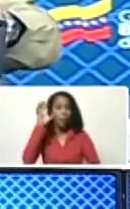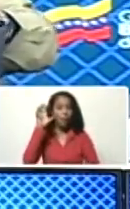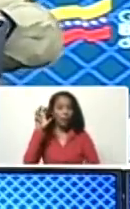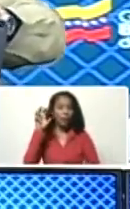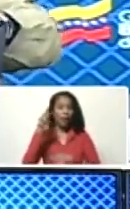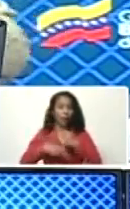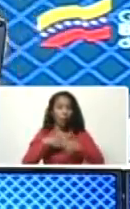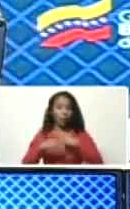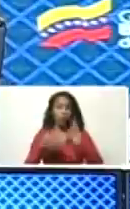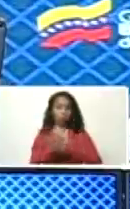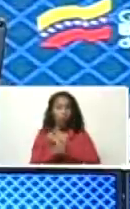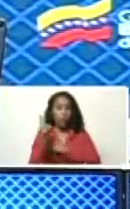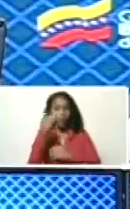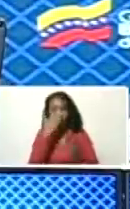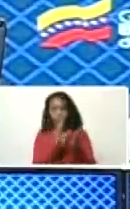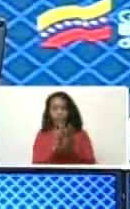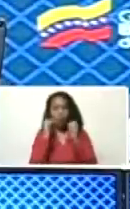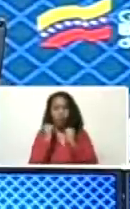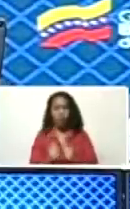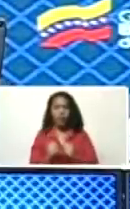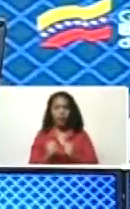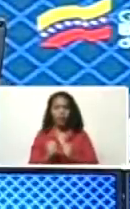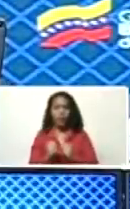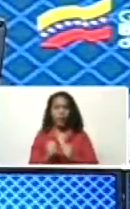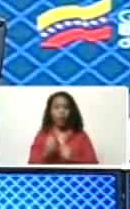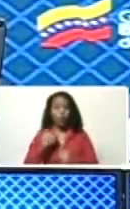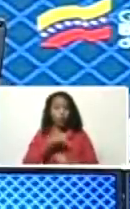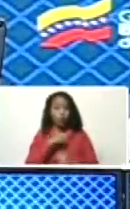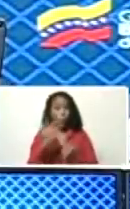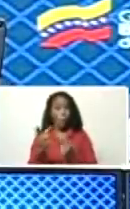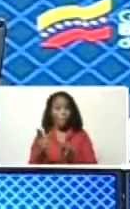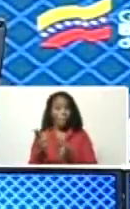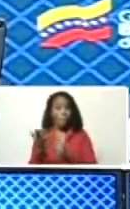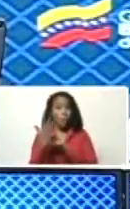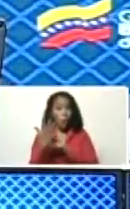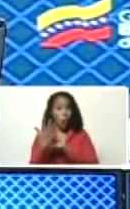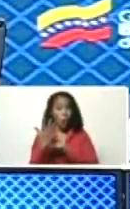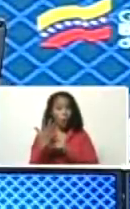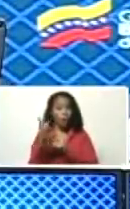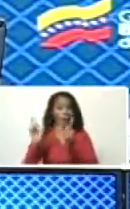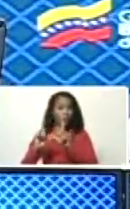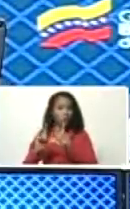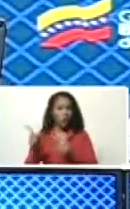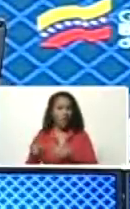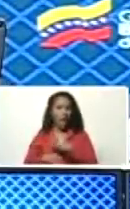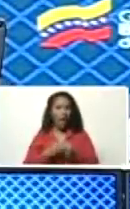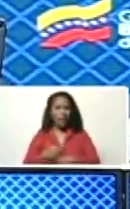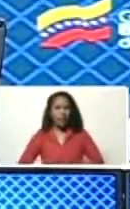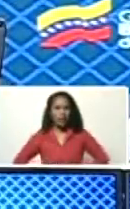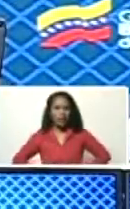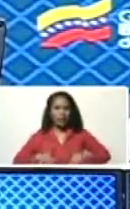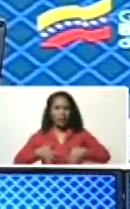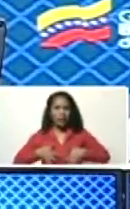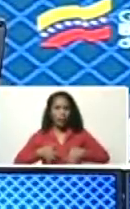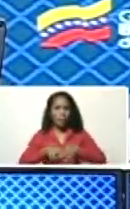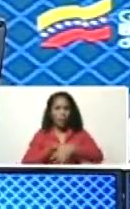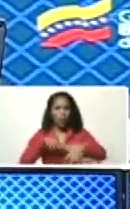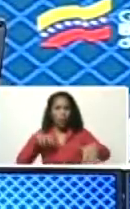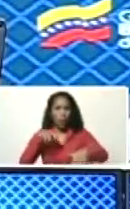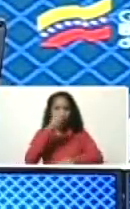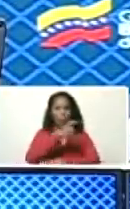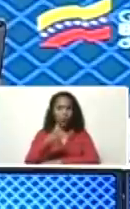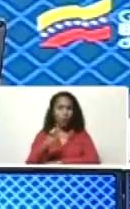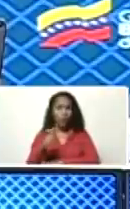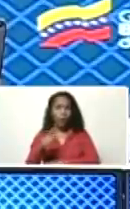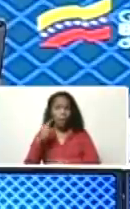frente a una circunstancia tan dura como la que nos presentaban por televisión. E indignar a la mayoría de los ciudadanos para que